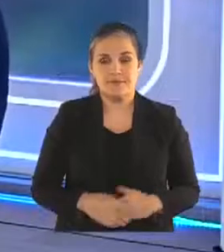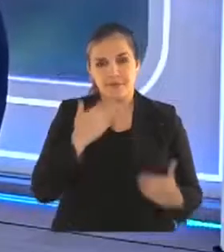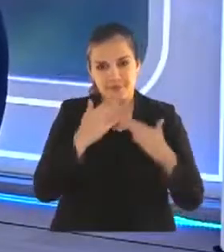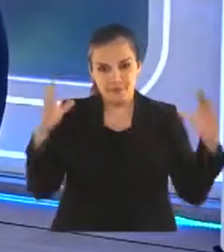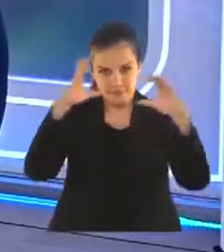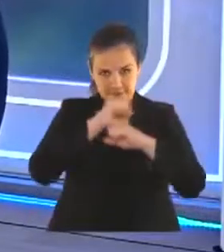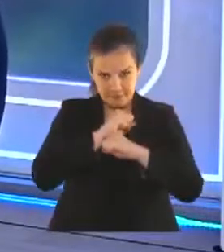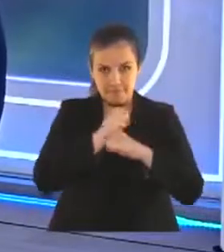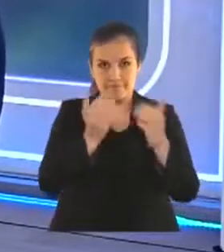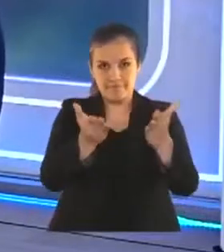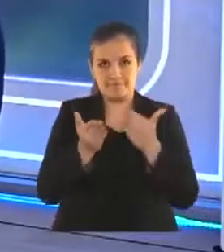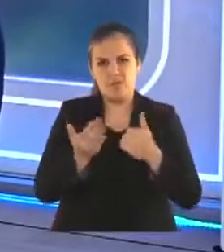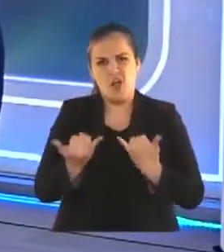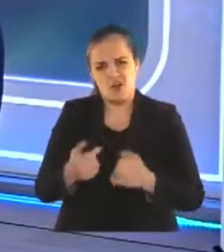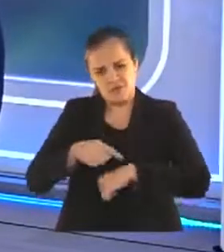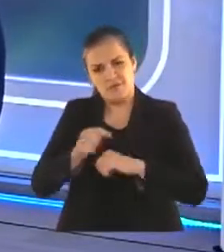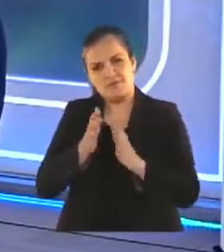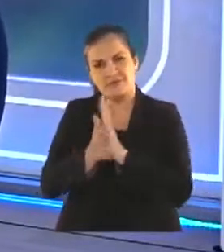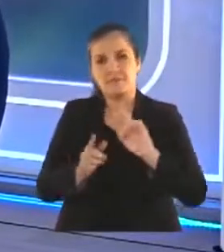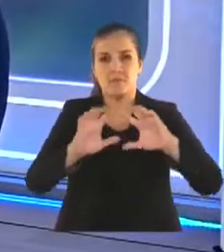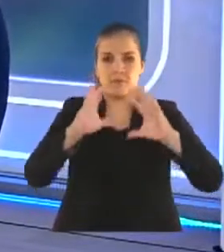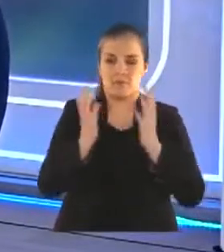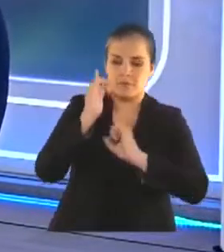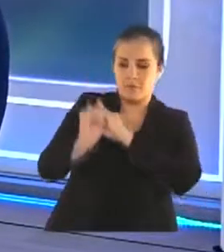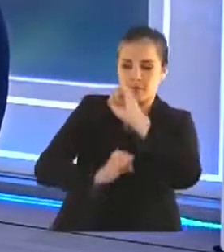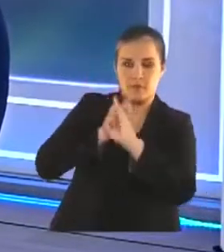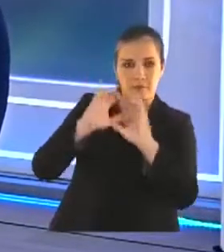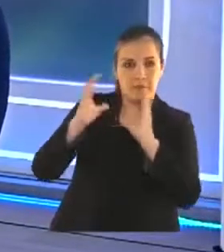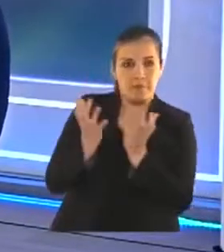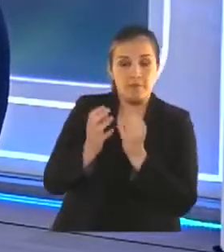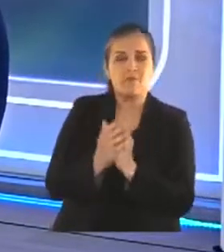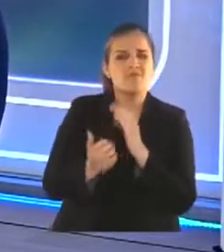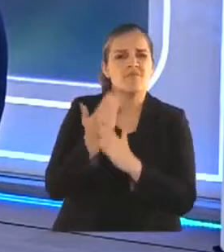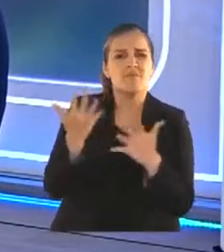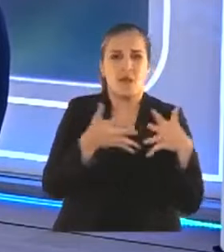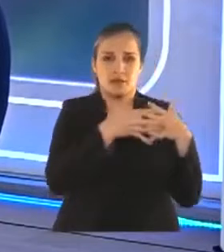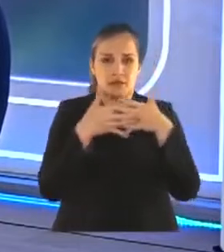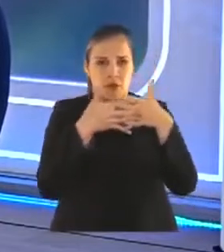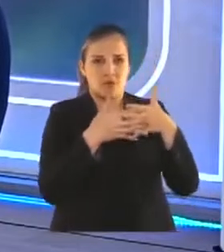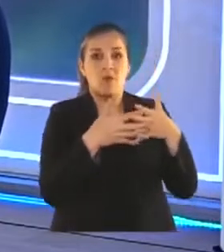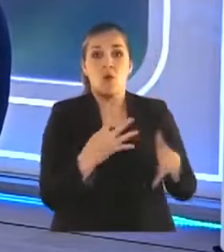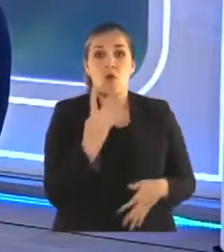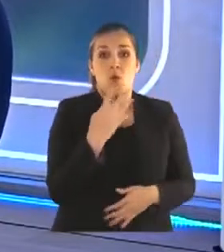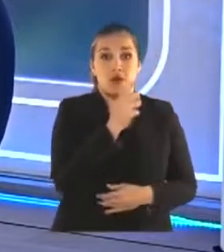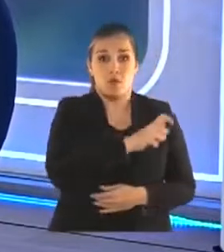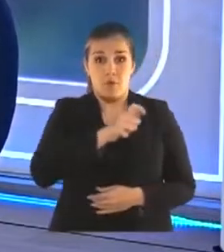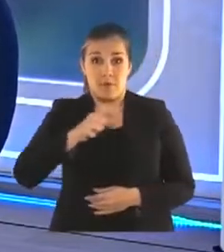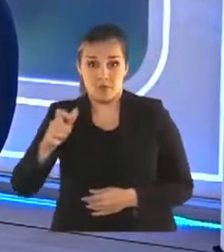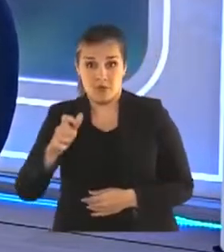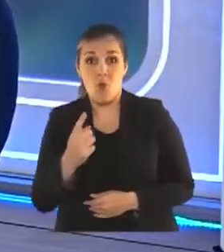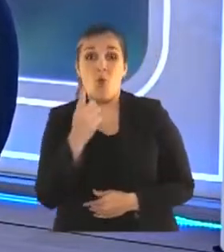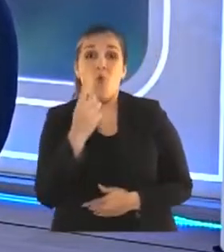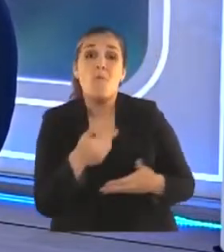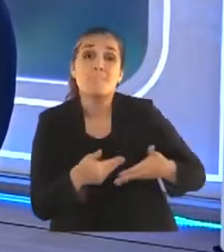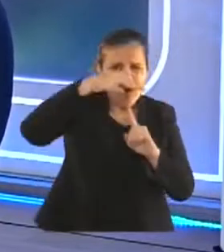Buenas noches, soy Laurian Calderín y es momento de revisar las noticias internacionales. Iniciamos en Estados Unidos, donde 4 personas, incluyendo un bebé